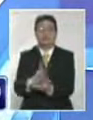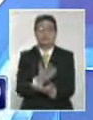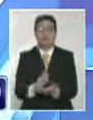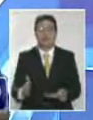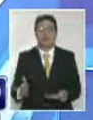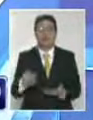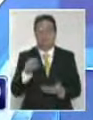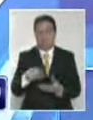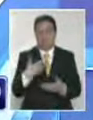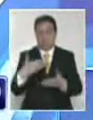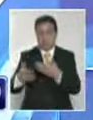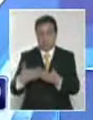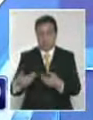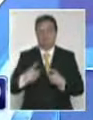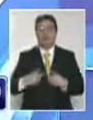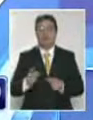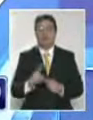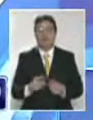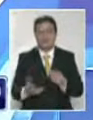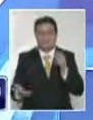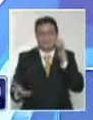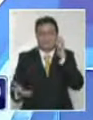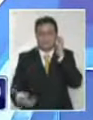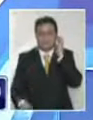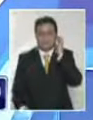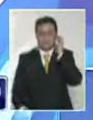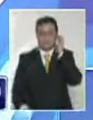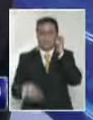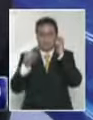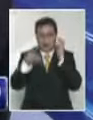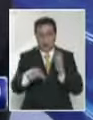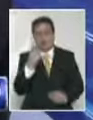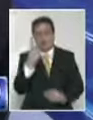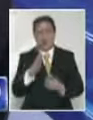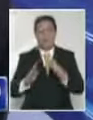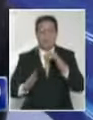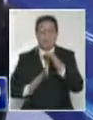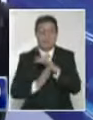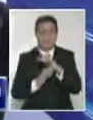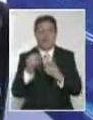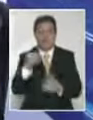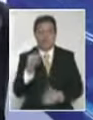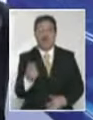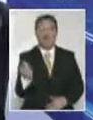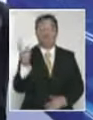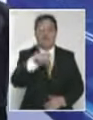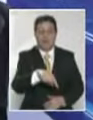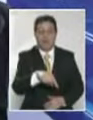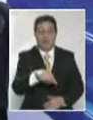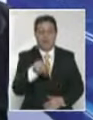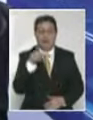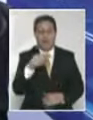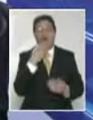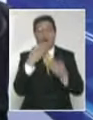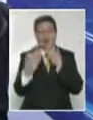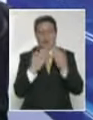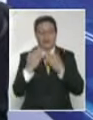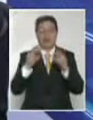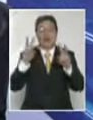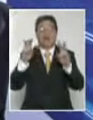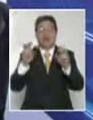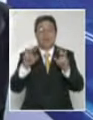para otros lados, ya no pasaban por manos nuestras. Vamos a ir a una pequeña pausa, vamos a volver y un poco también conversando sobre este tema